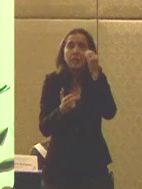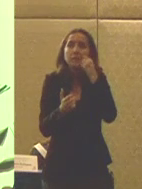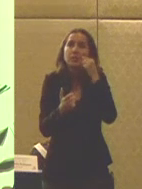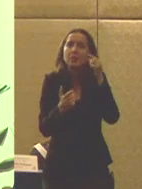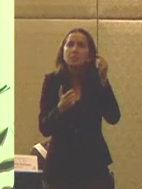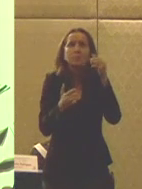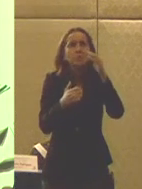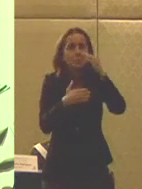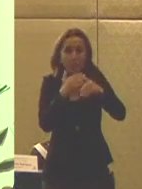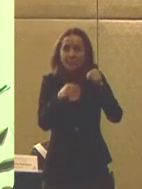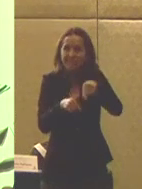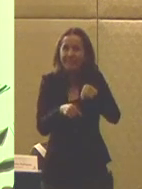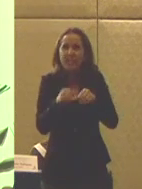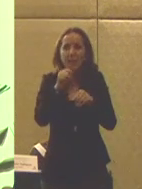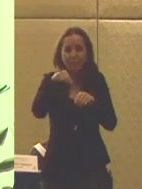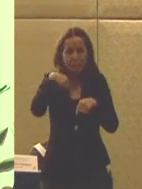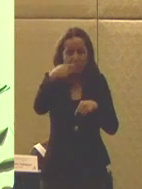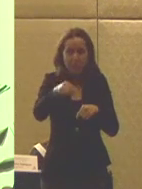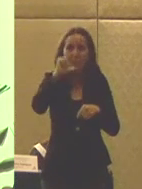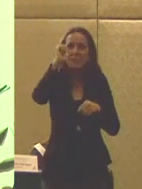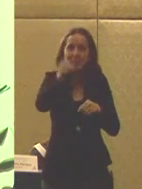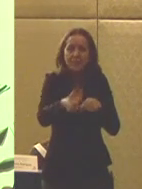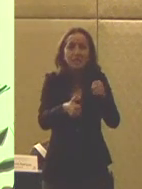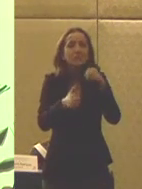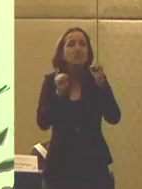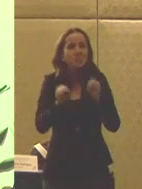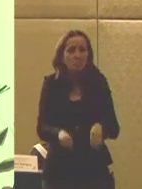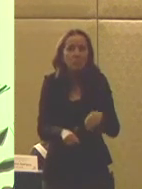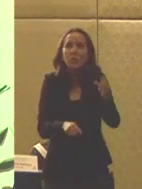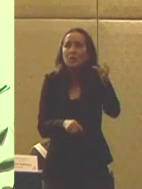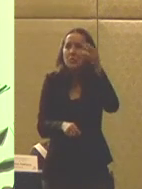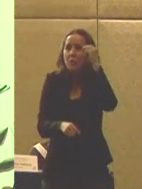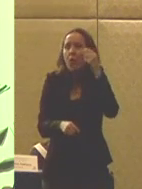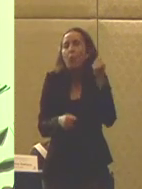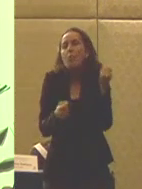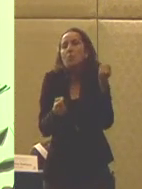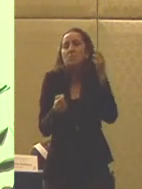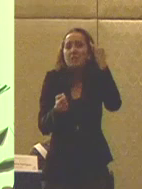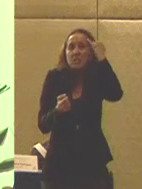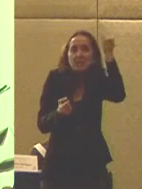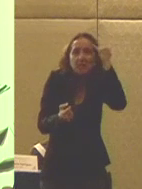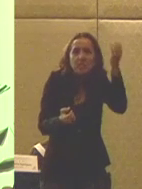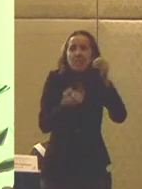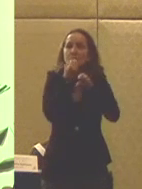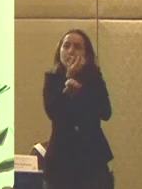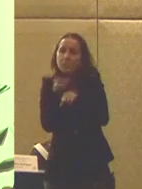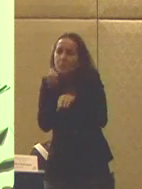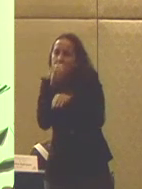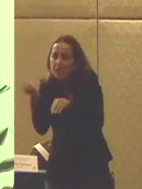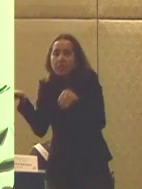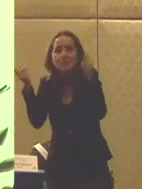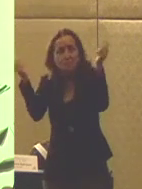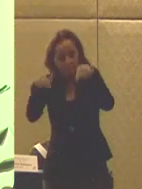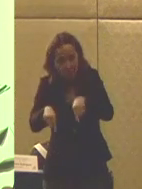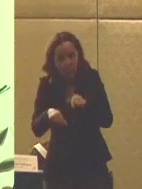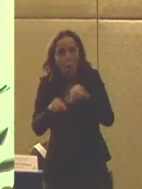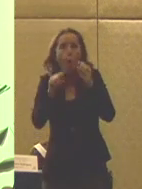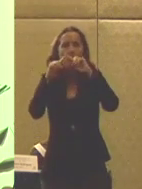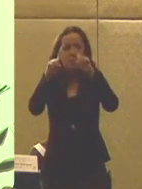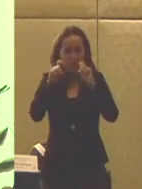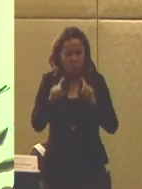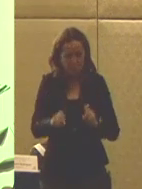de esta semana para que puedan adicionar comentarios o sugerencias al cuestionario de forma